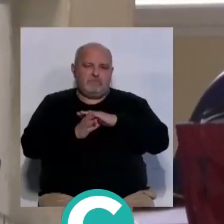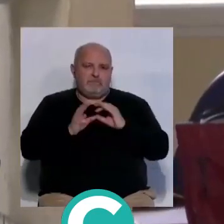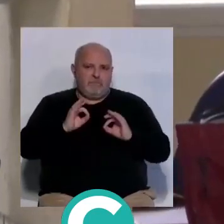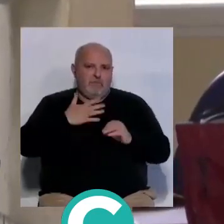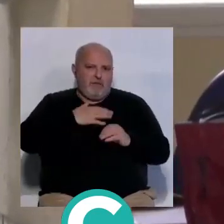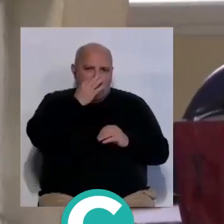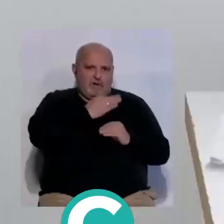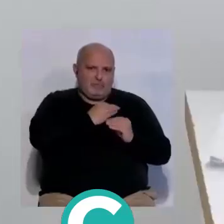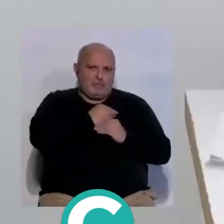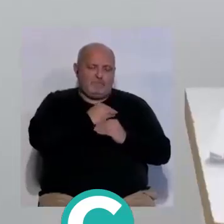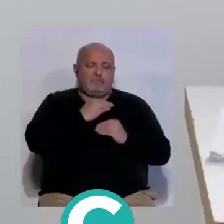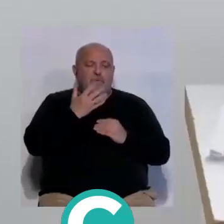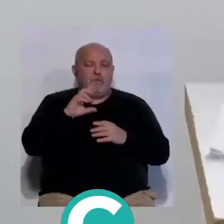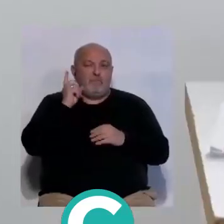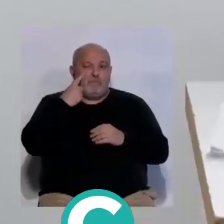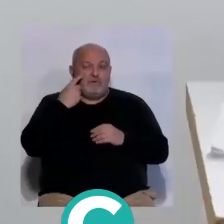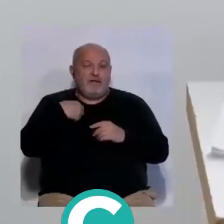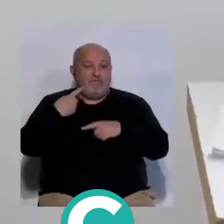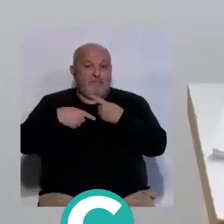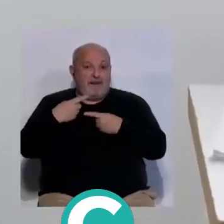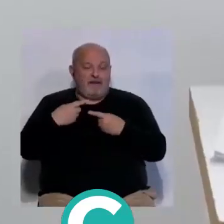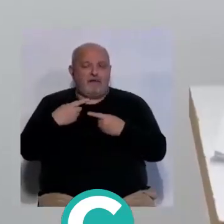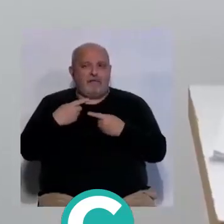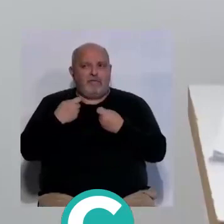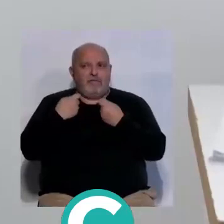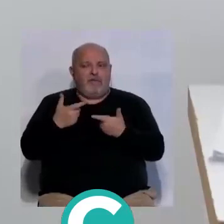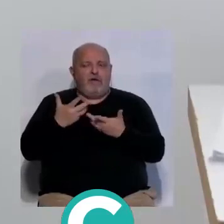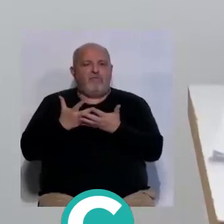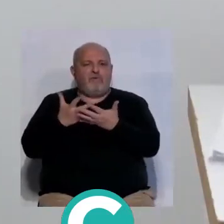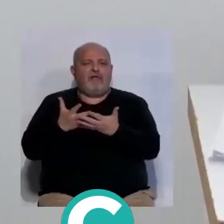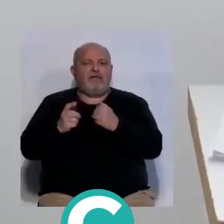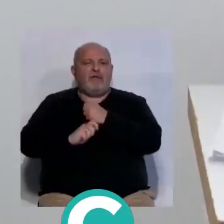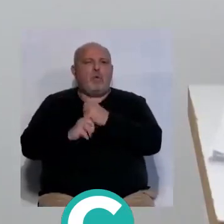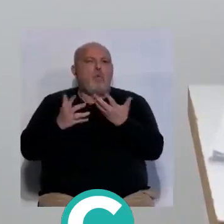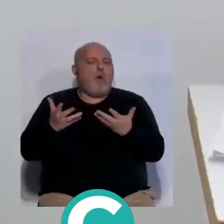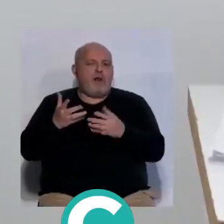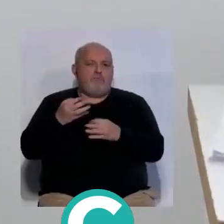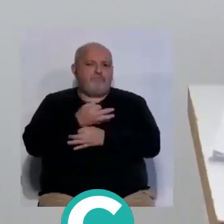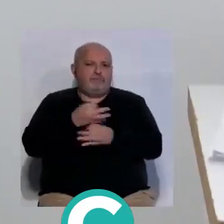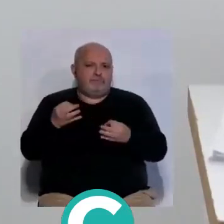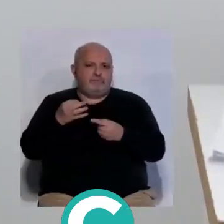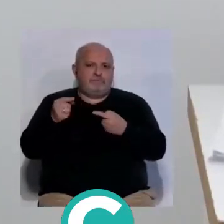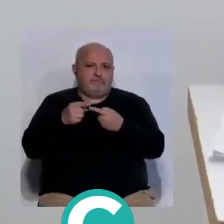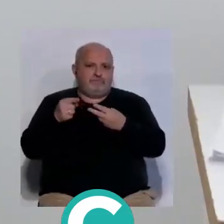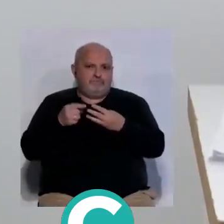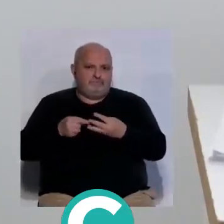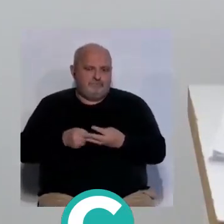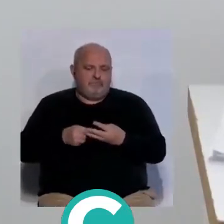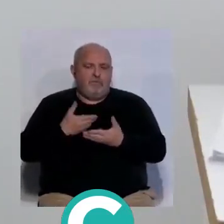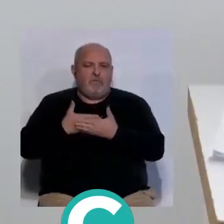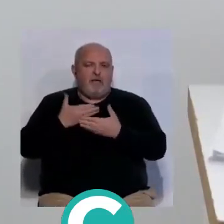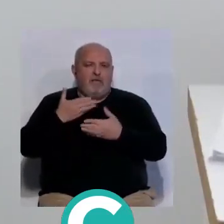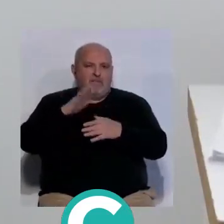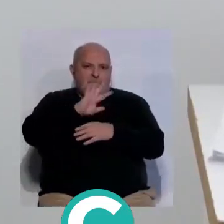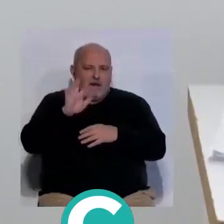aquí. Nosotros, cuando identifiquemos a la familia, les vamos a ofrecer las estrategias de seguimiento más adecuadas. Pruebas de